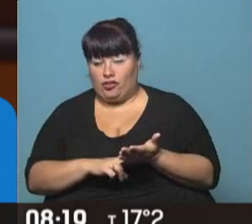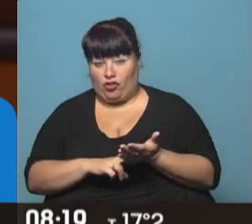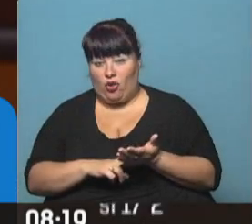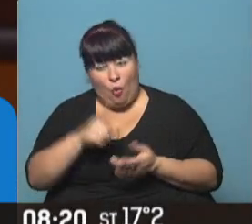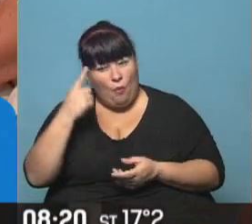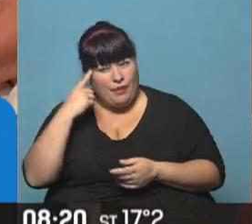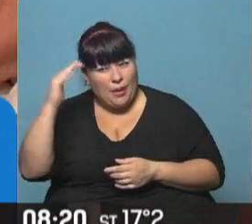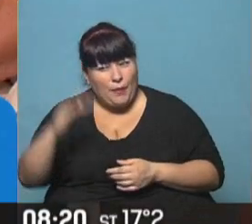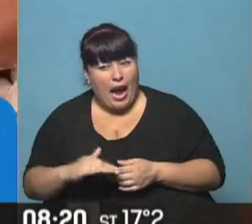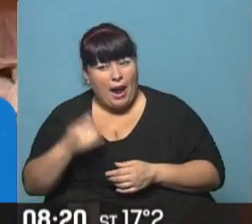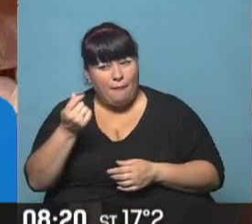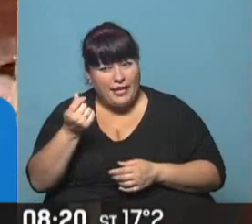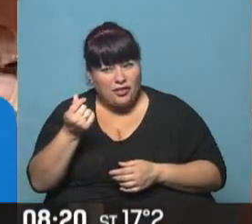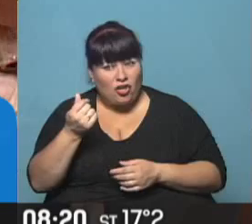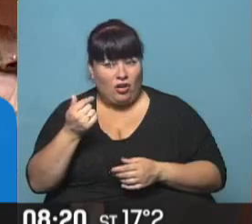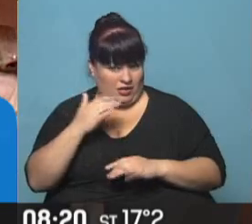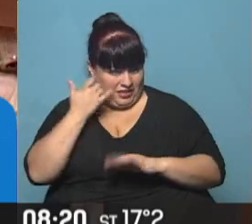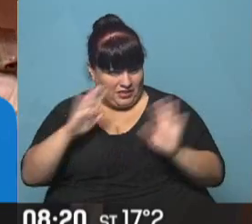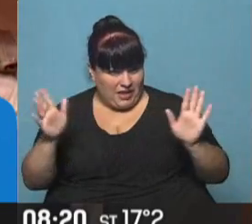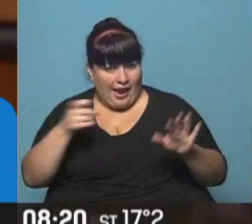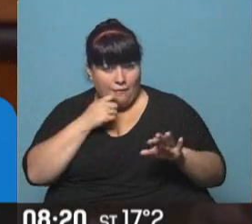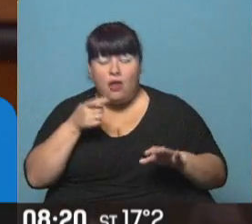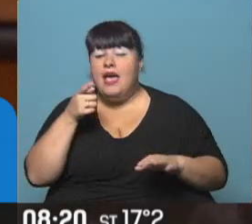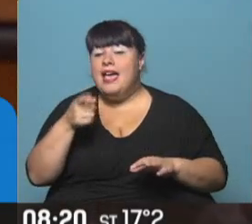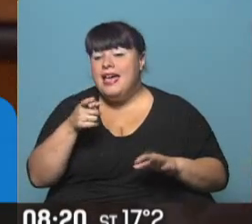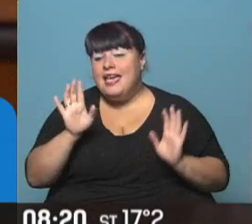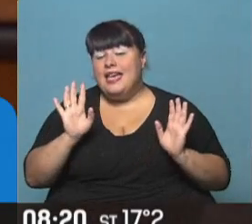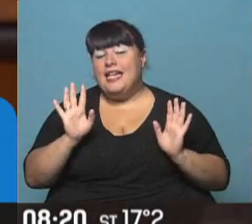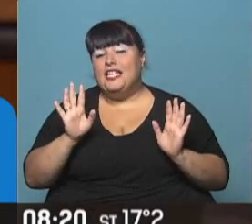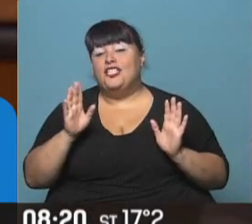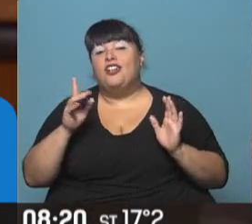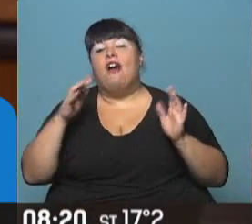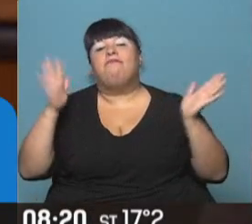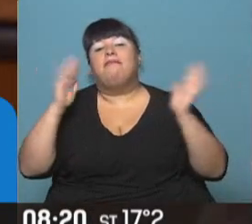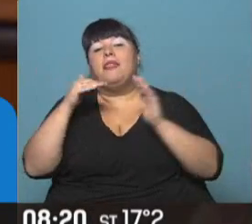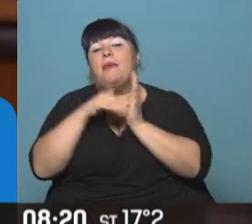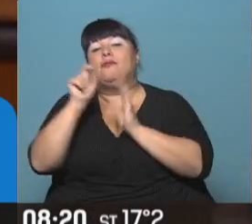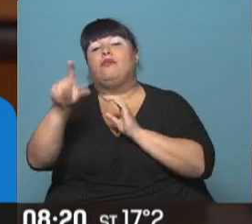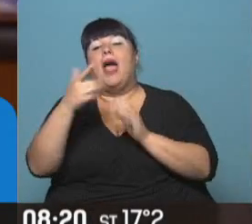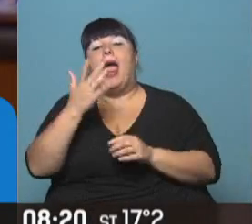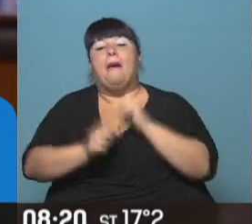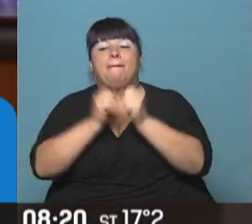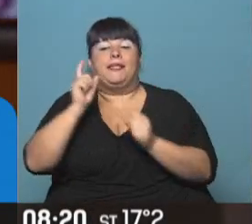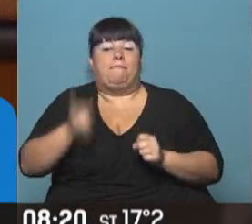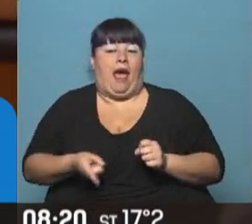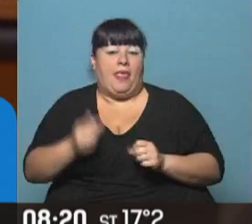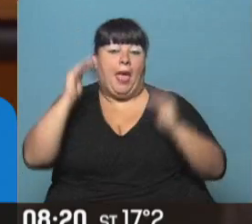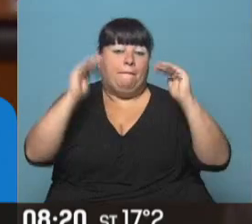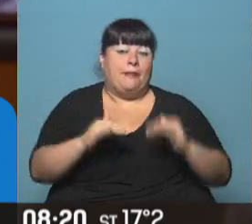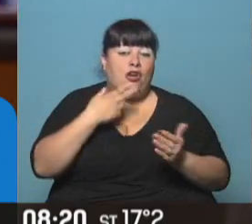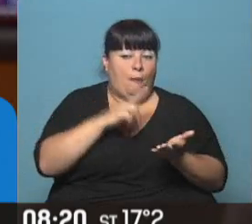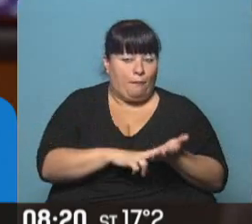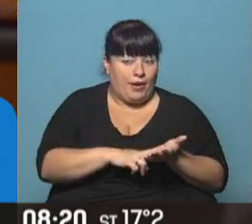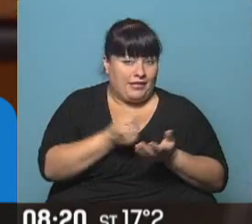vos crees que va a bajar el precio o se ha dado ya ejemplos? Eso le da discreción a las empresas para que tengan dos opciones, o bajen el